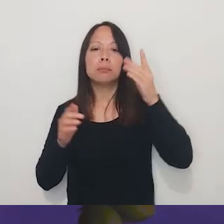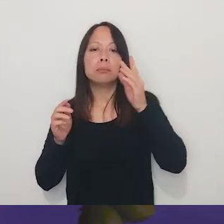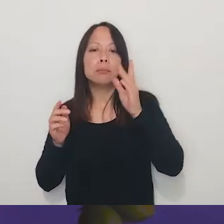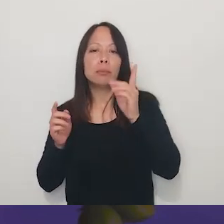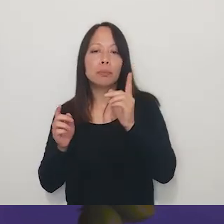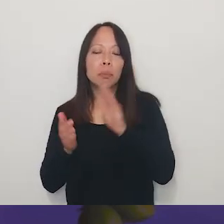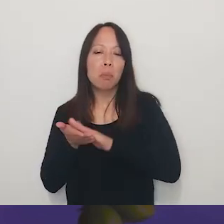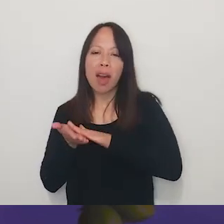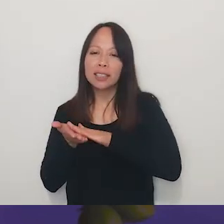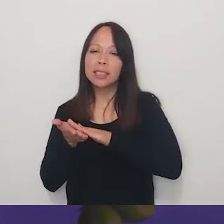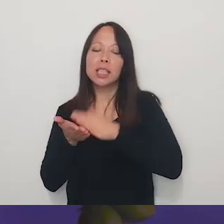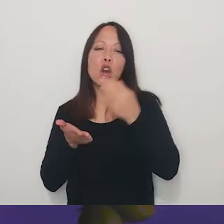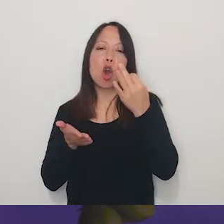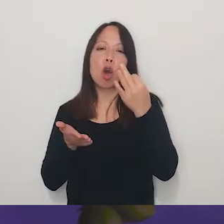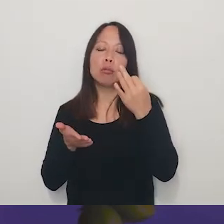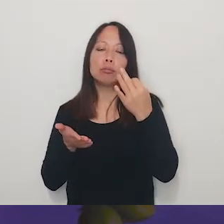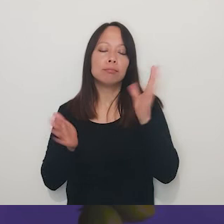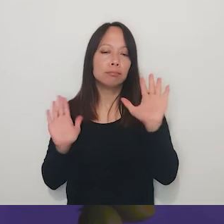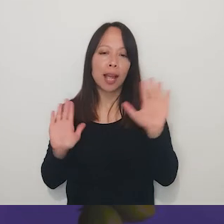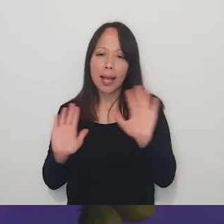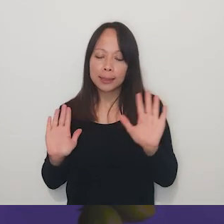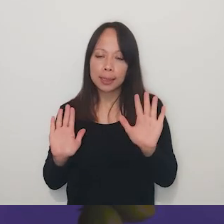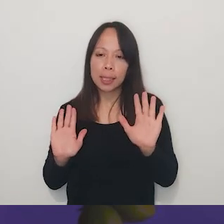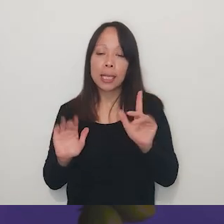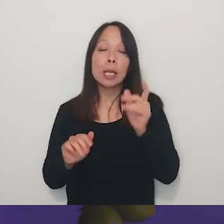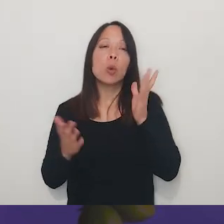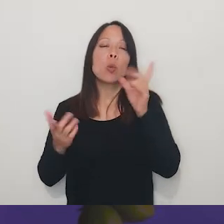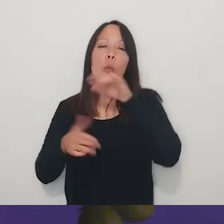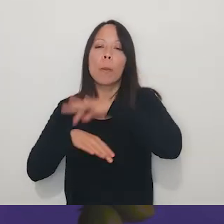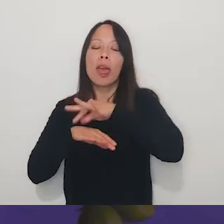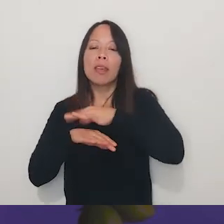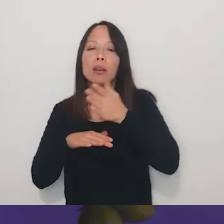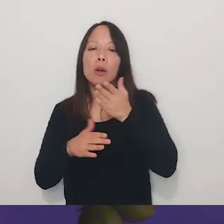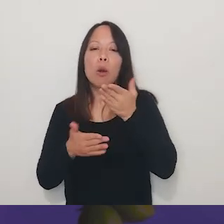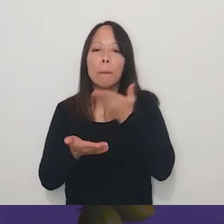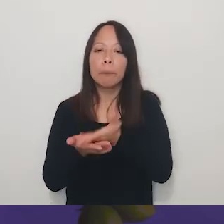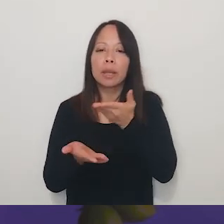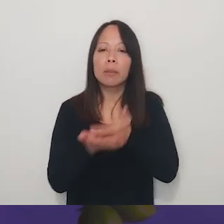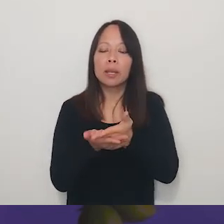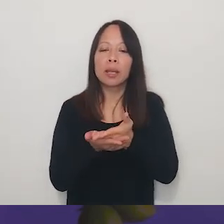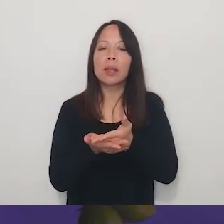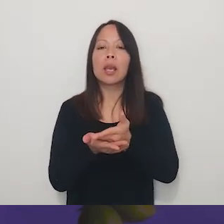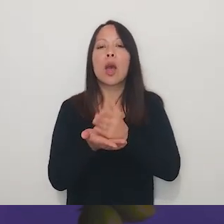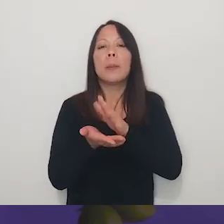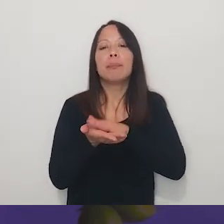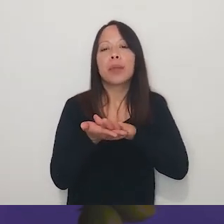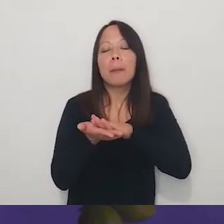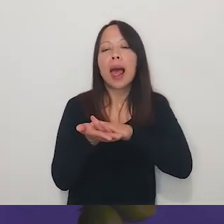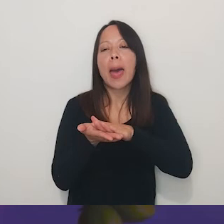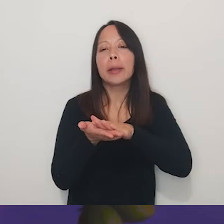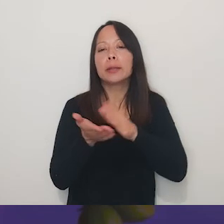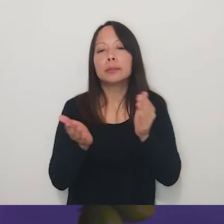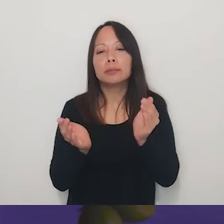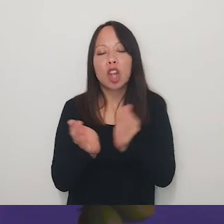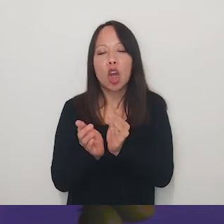20 años o más, donde no existían estas cosas, con lo cual cada vez que uno pide algo de esto, como no está en el plan mínimo